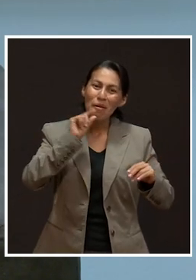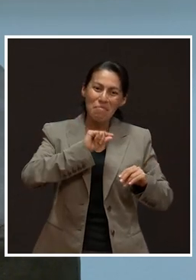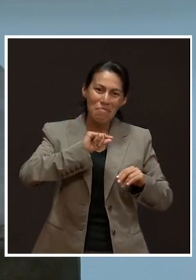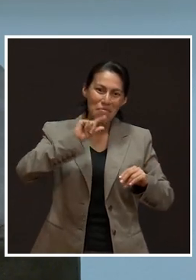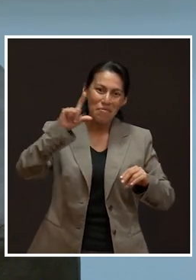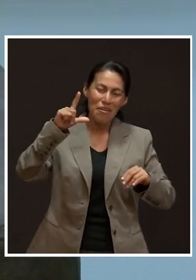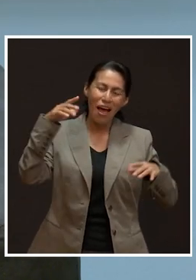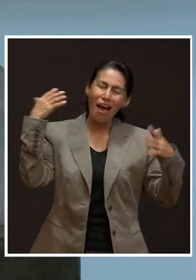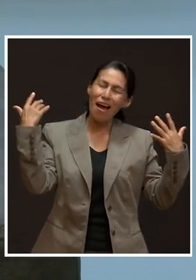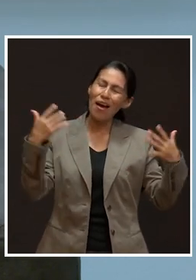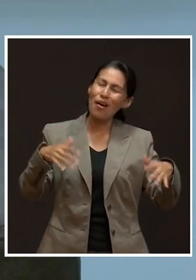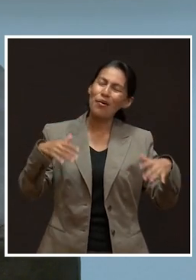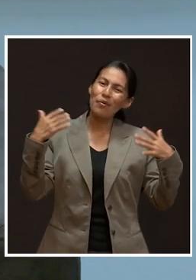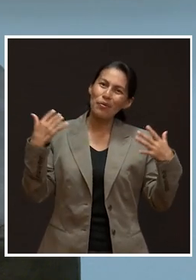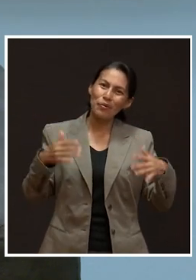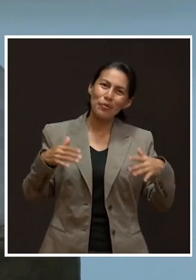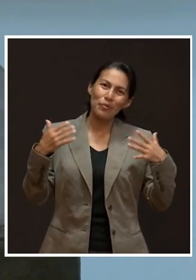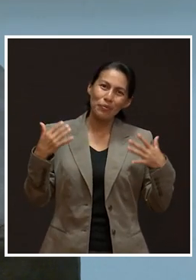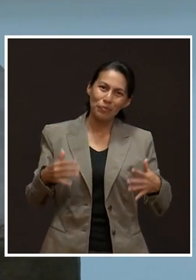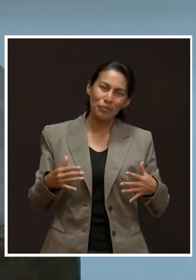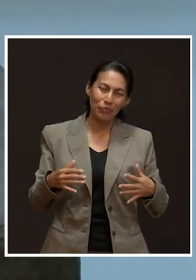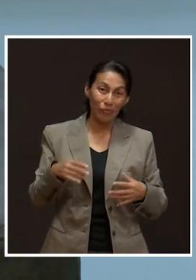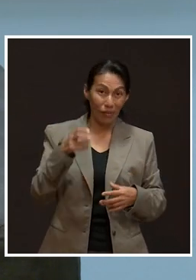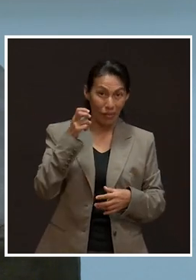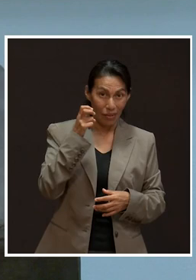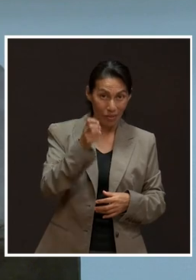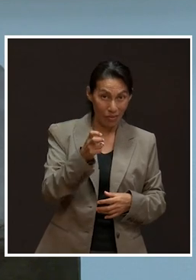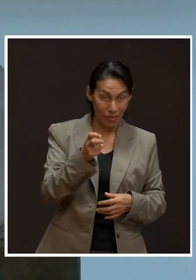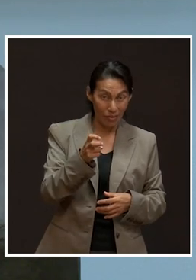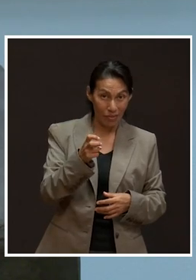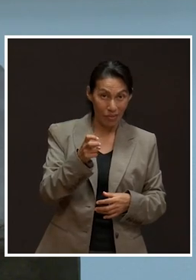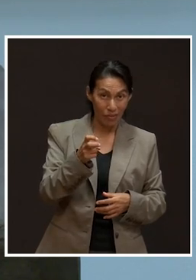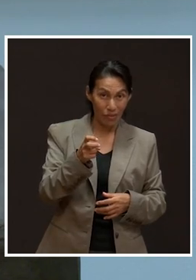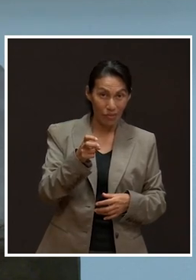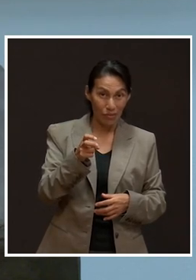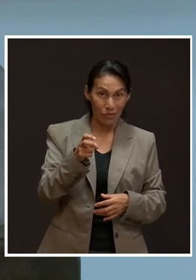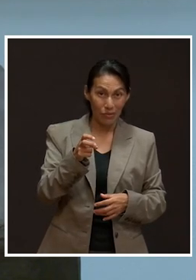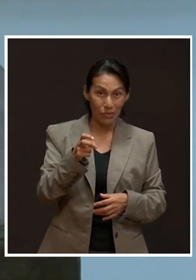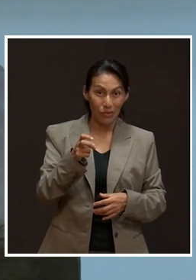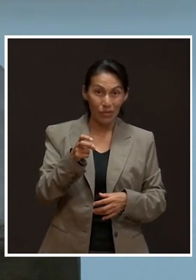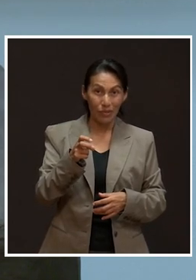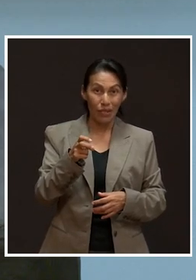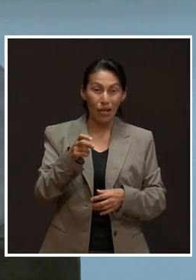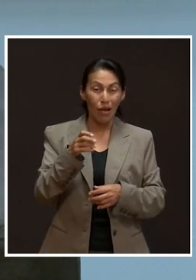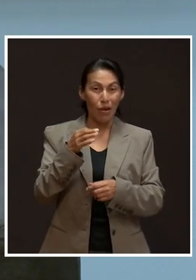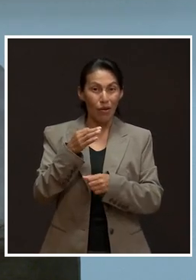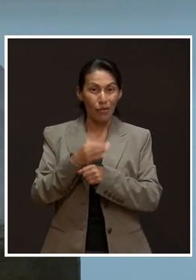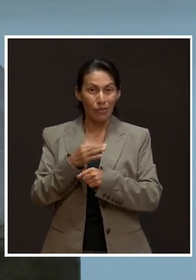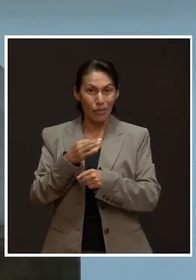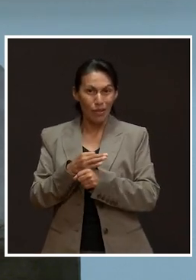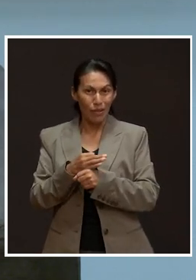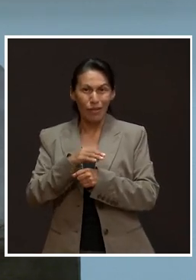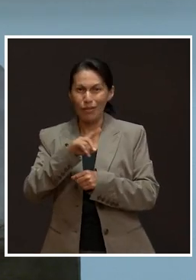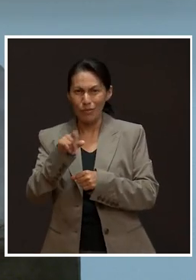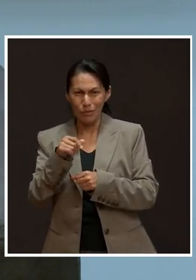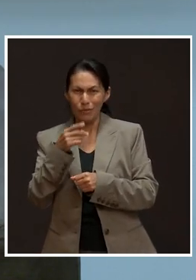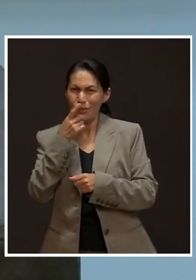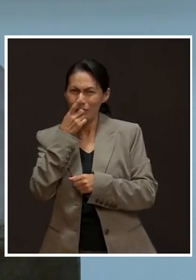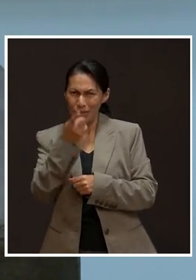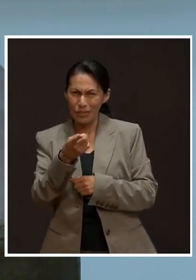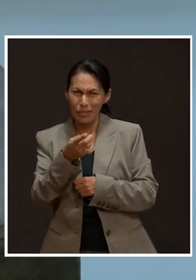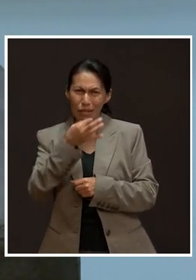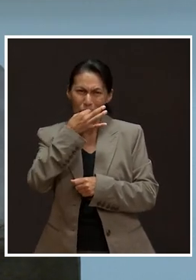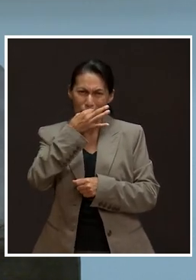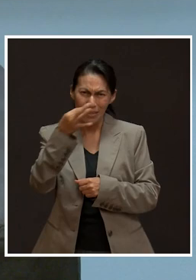Y las pruebas que se han hecho resultan extraordinarias. Esas